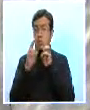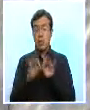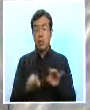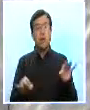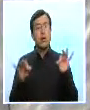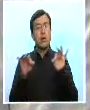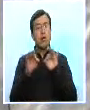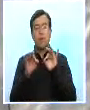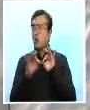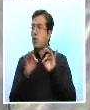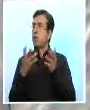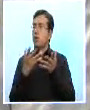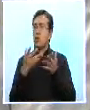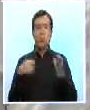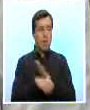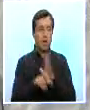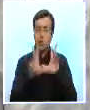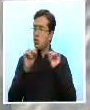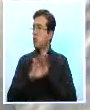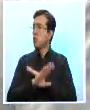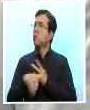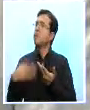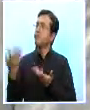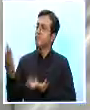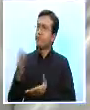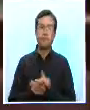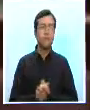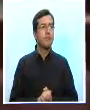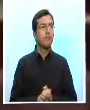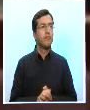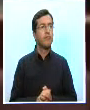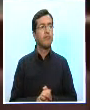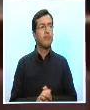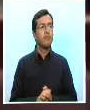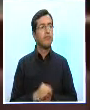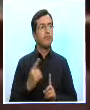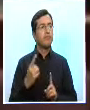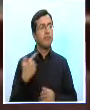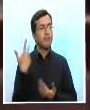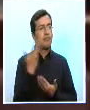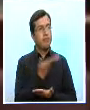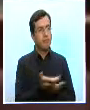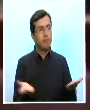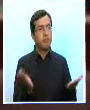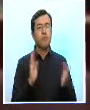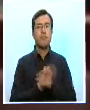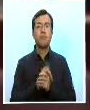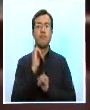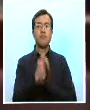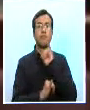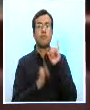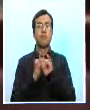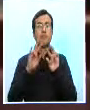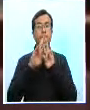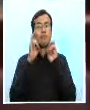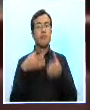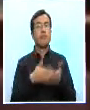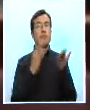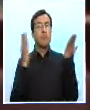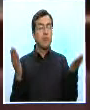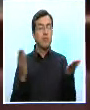de ir erradicando la práctica taurina por favor Nosotros hemos presentado aquí la red internacional anti tauromaquia